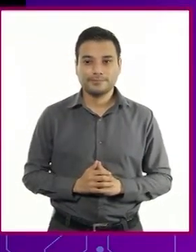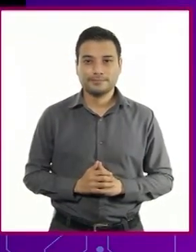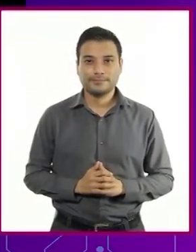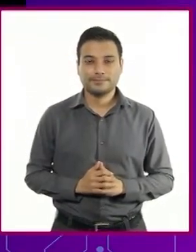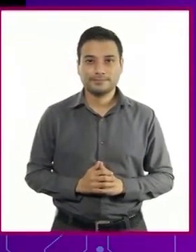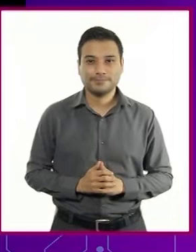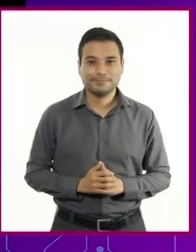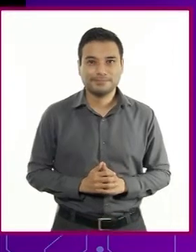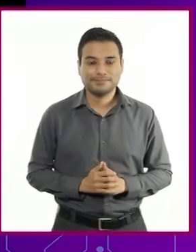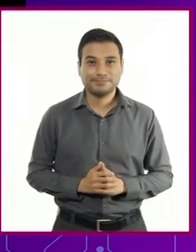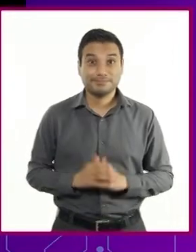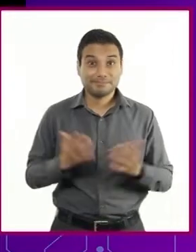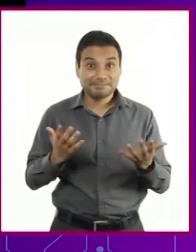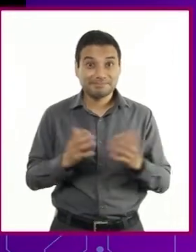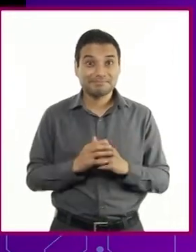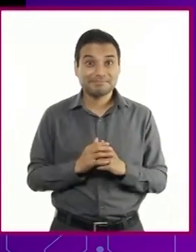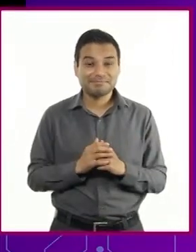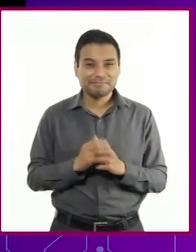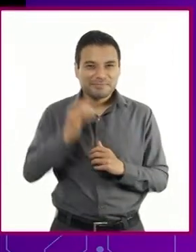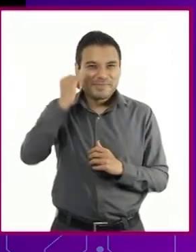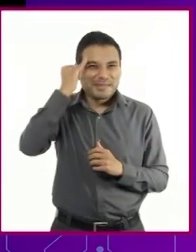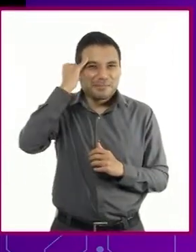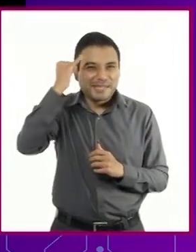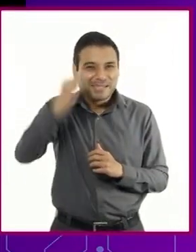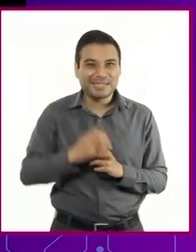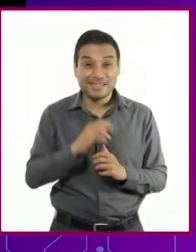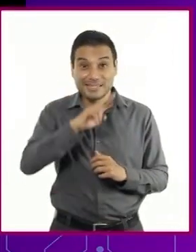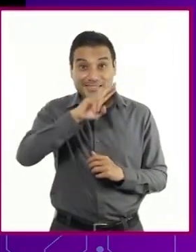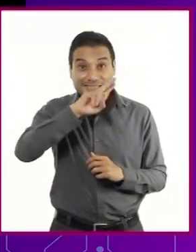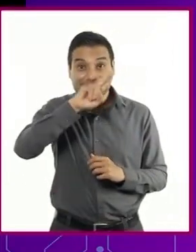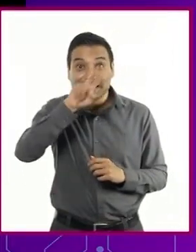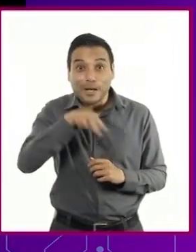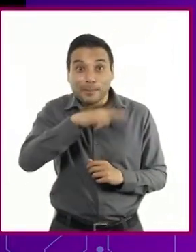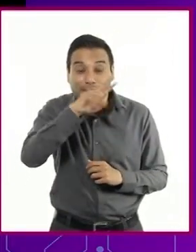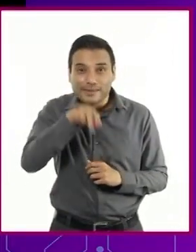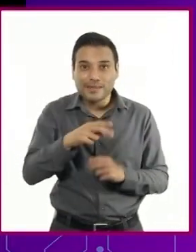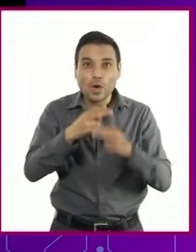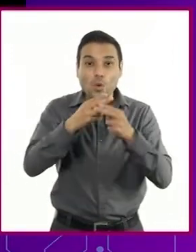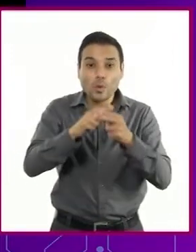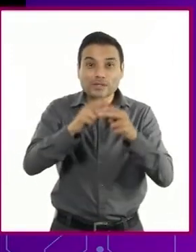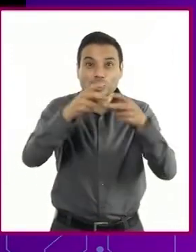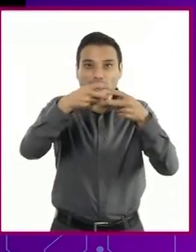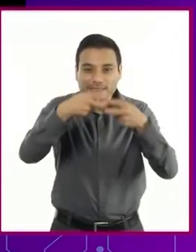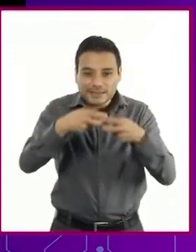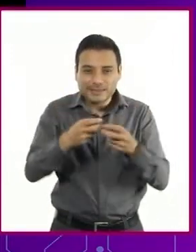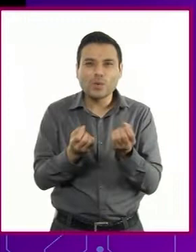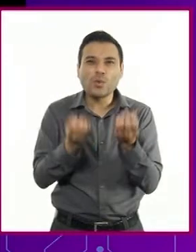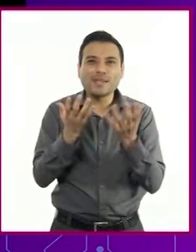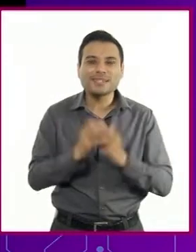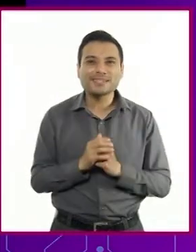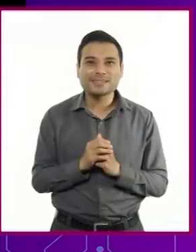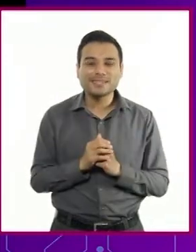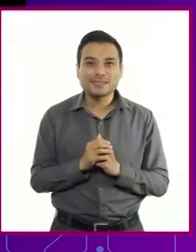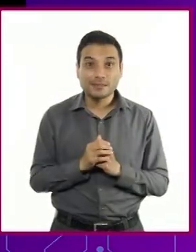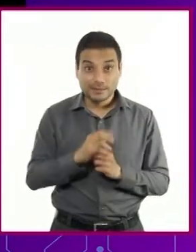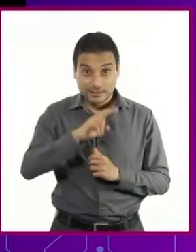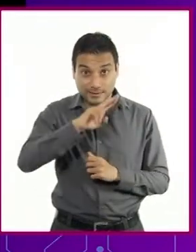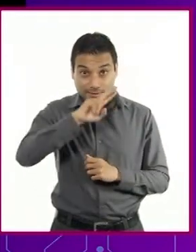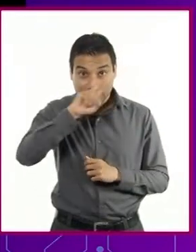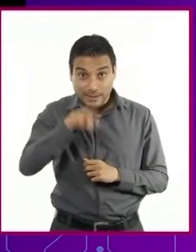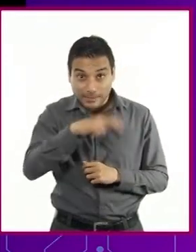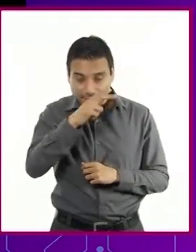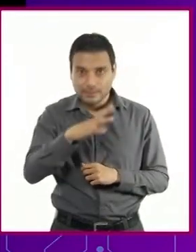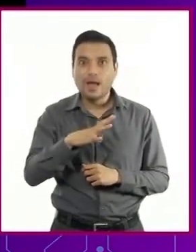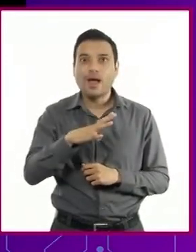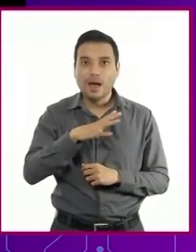¿Puedes entonces imaginar cuántas vértebras tiene una serpiente? Pues ahí te va el dato. Ninguna serpiente tiene menos de